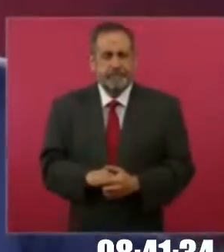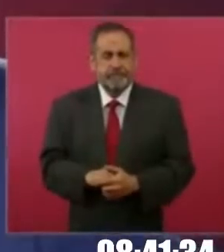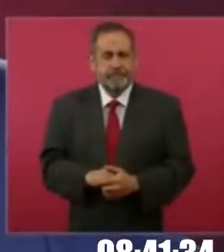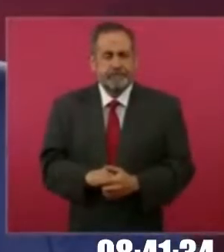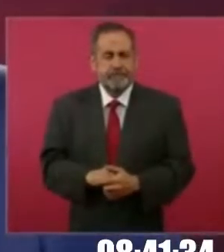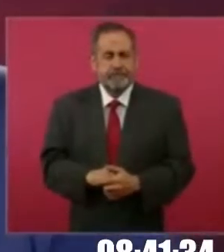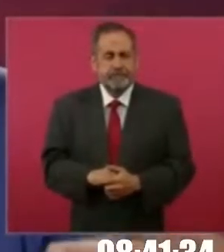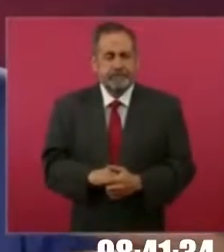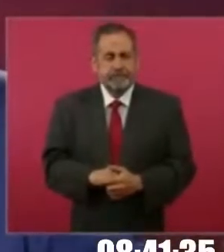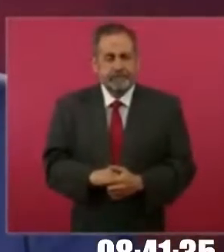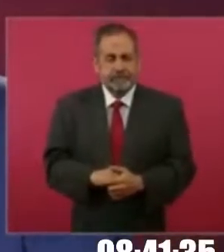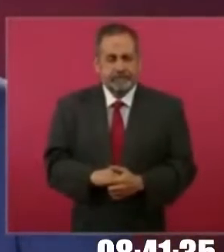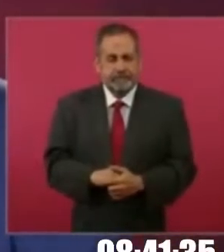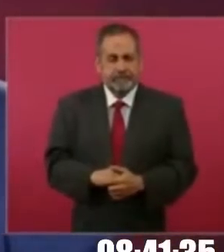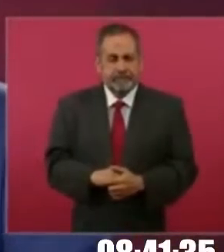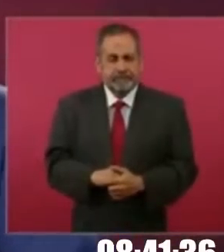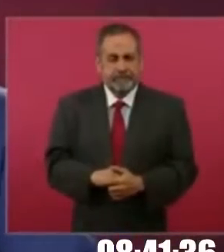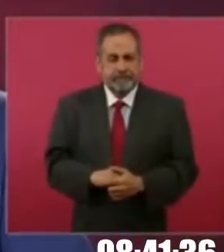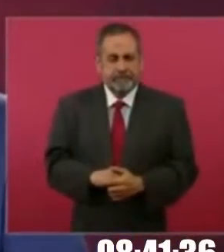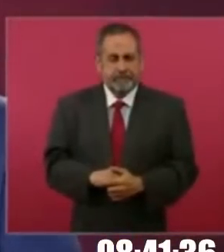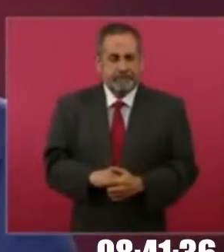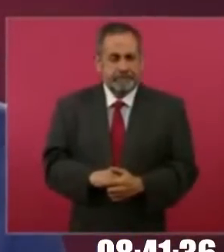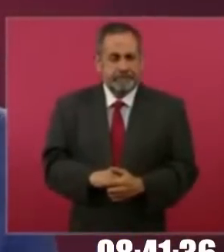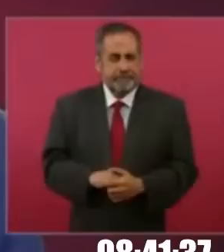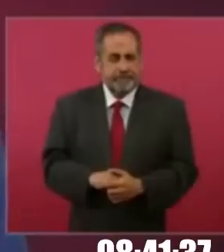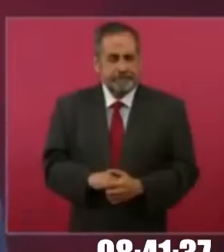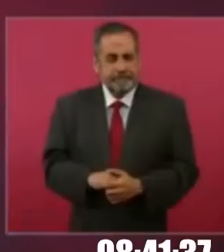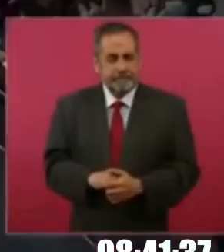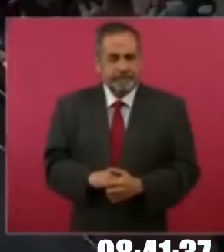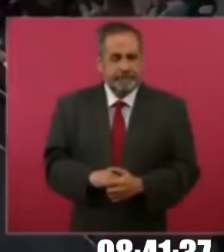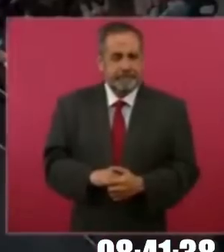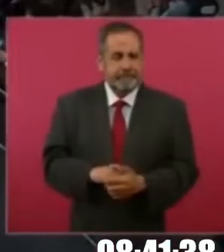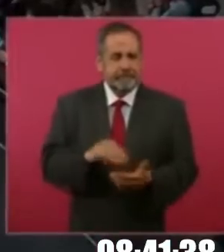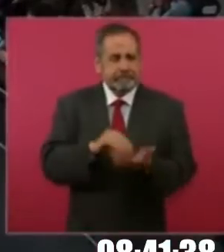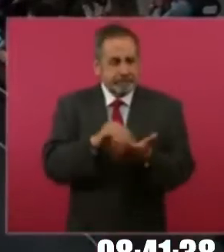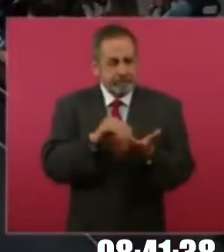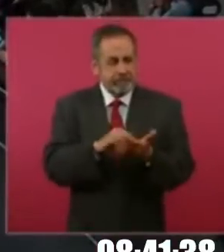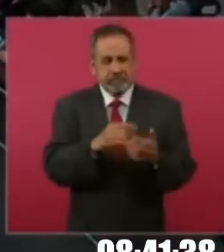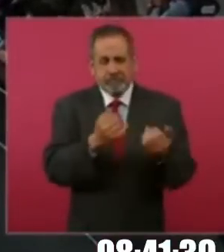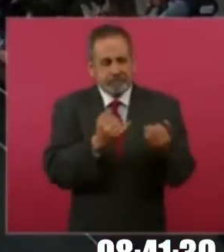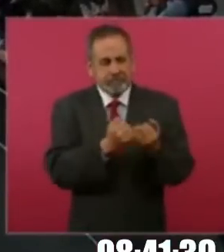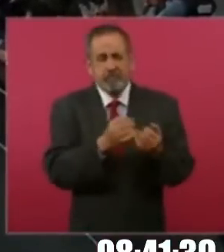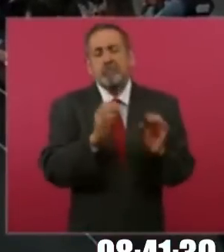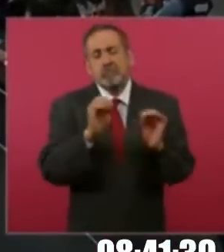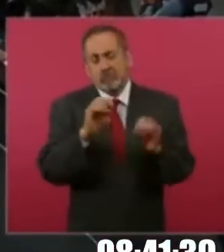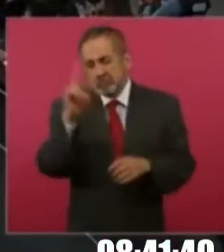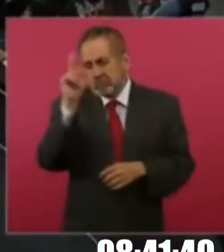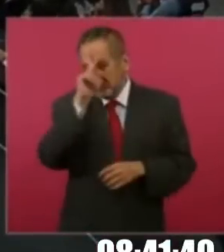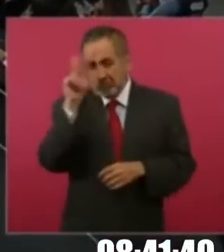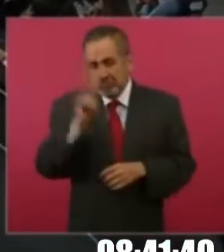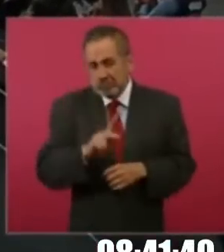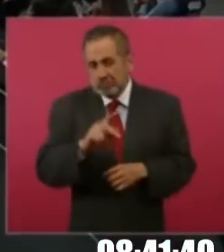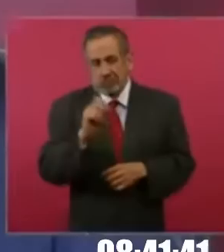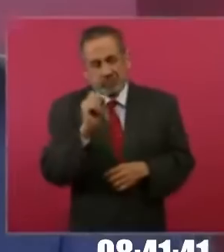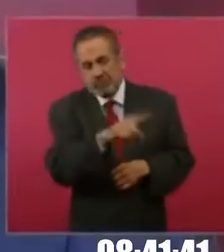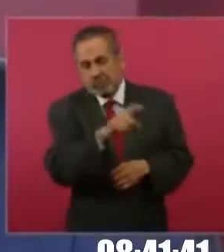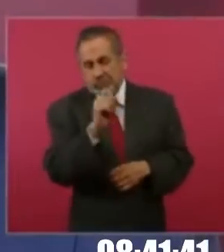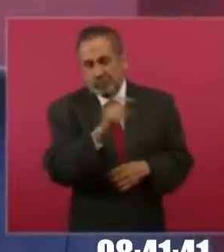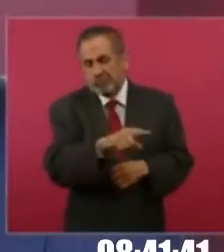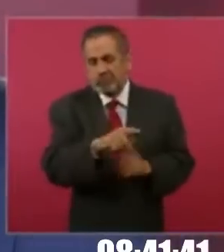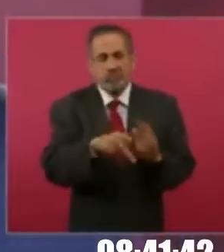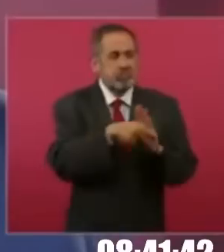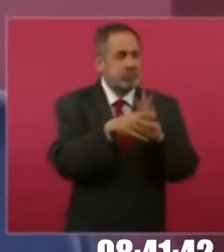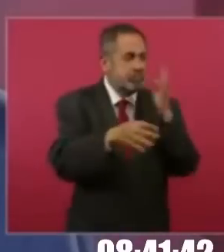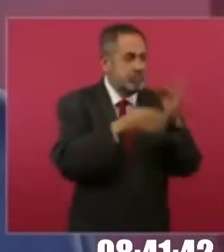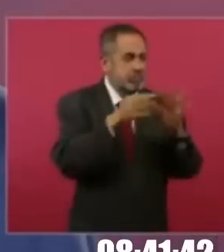que sigue estando Igual yo creo que peor el caso de los